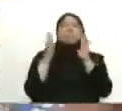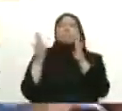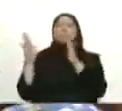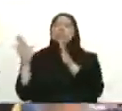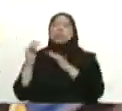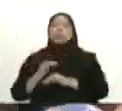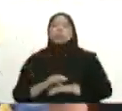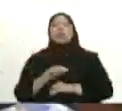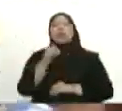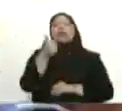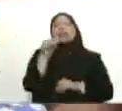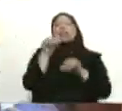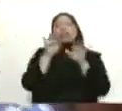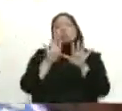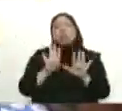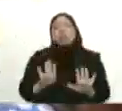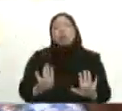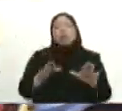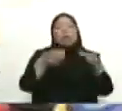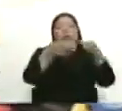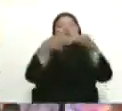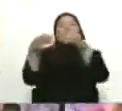diecinueve ejes